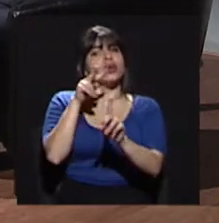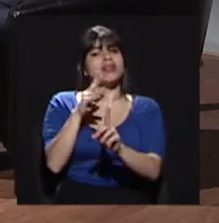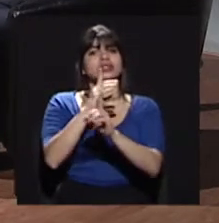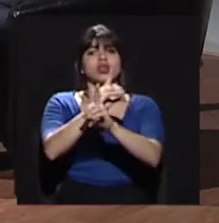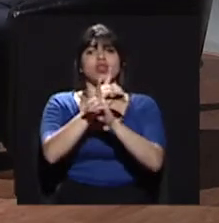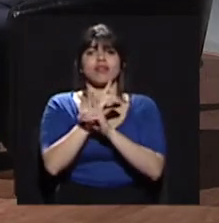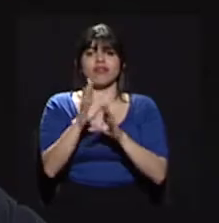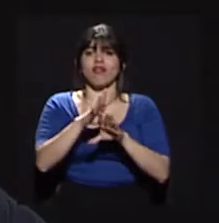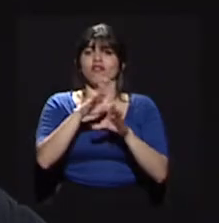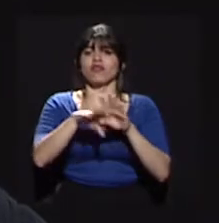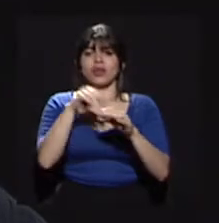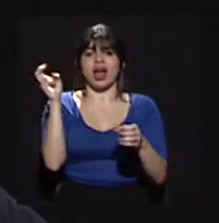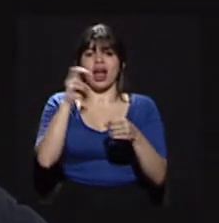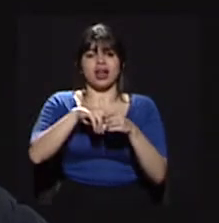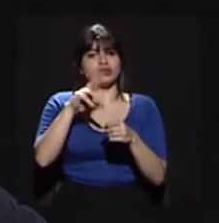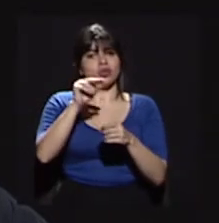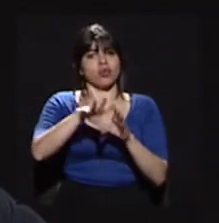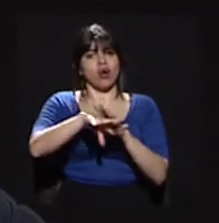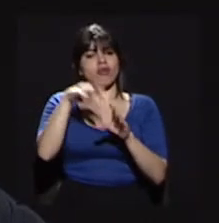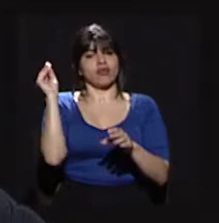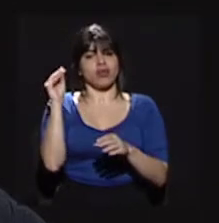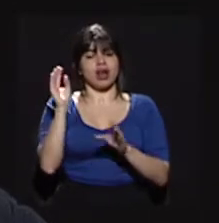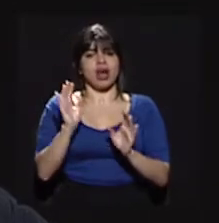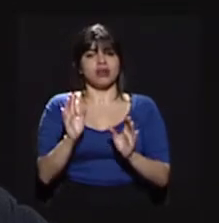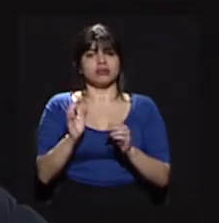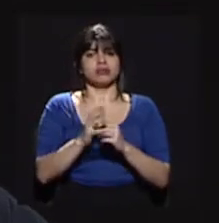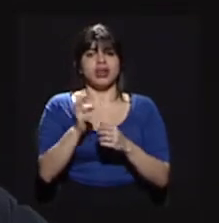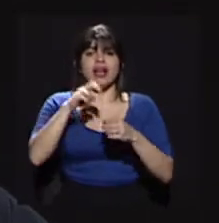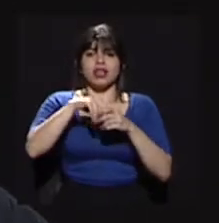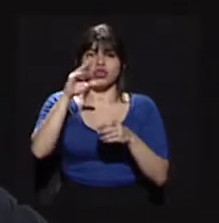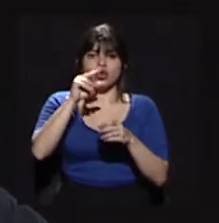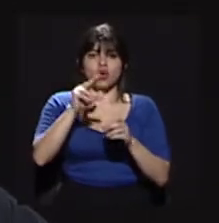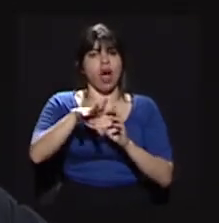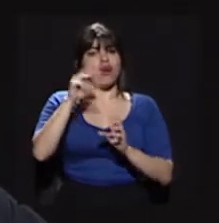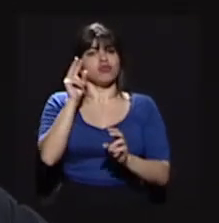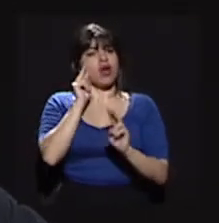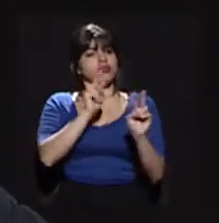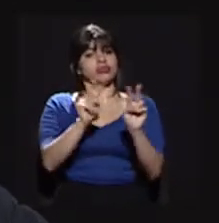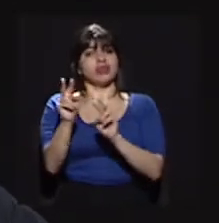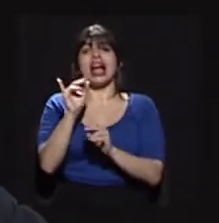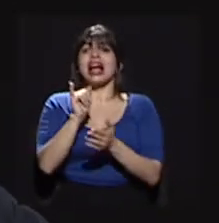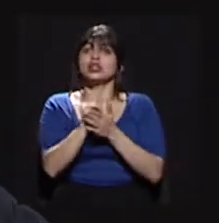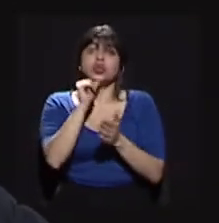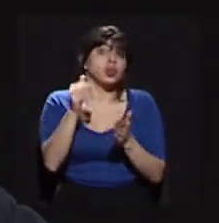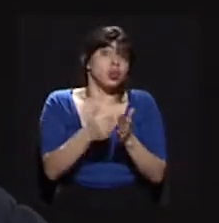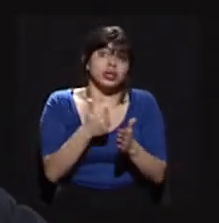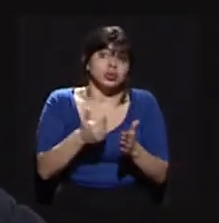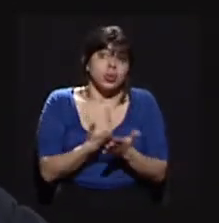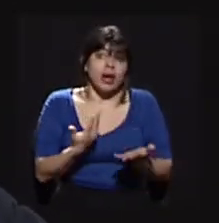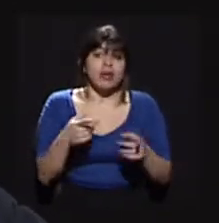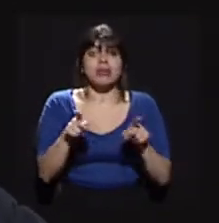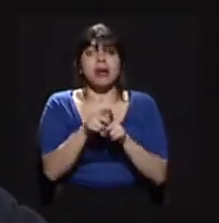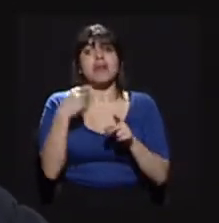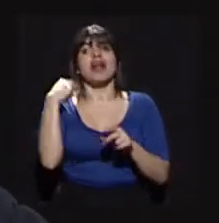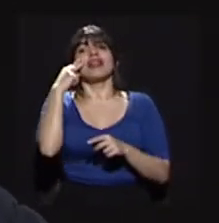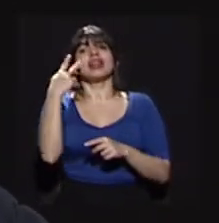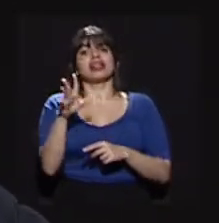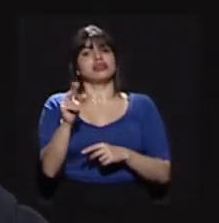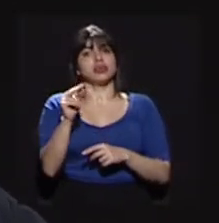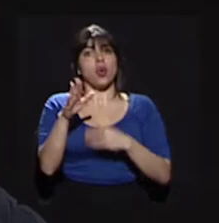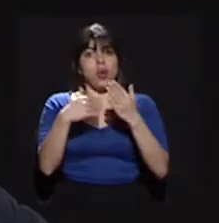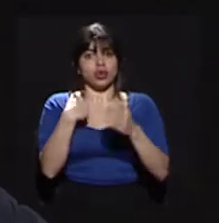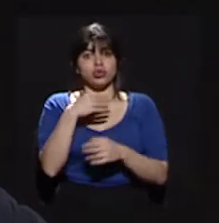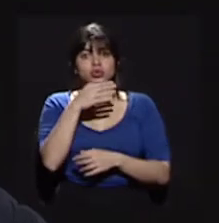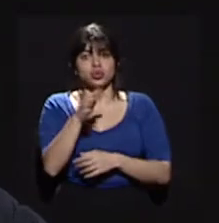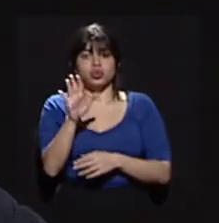defiende afuera del canasto no adentro y eso no es ni nuevo ni lo desconocía yo cuando se